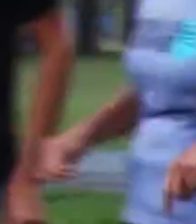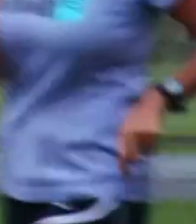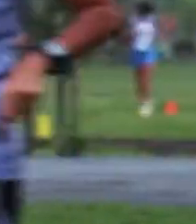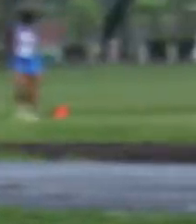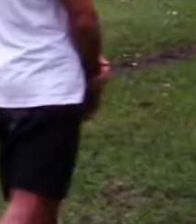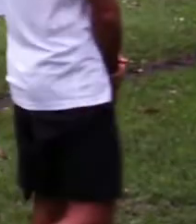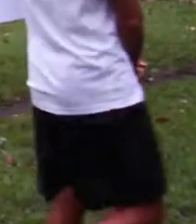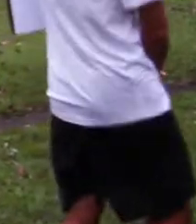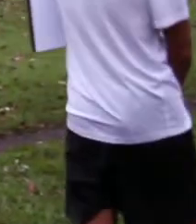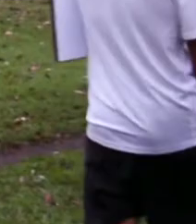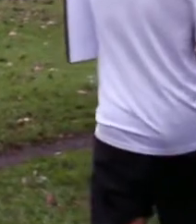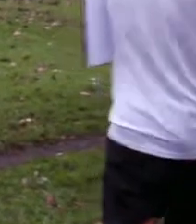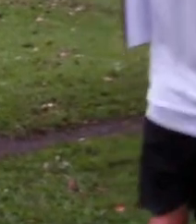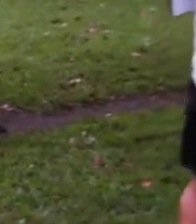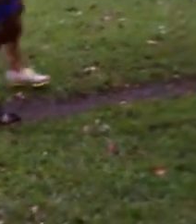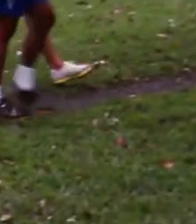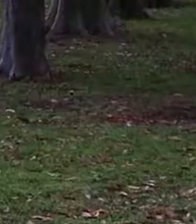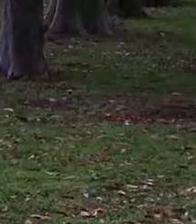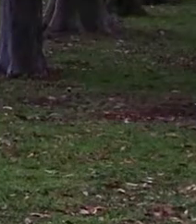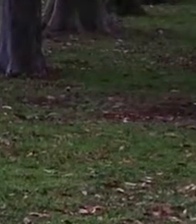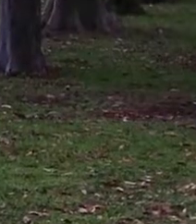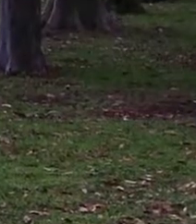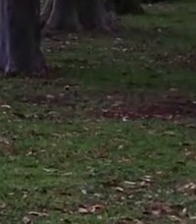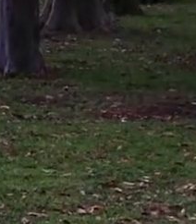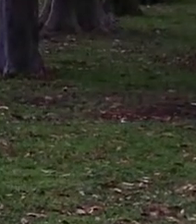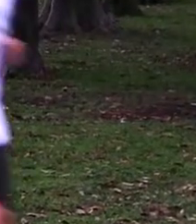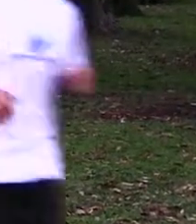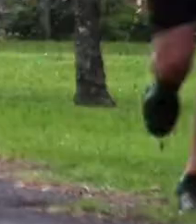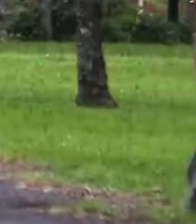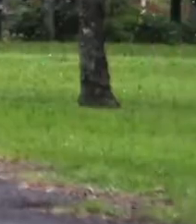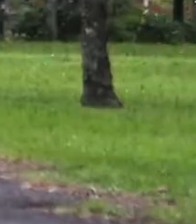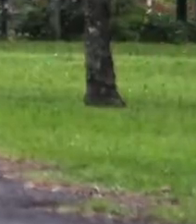lo que uno quiere. ¡Vamos, Michelle! ¡Vamos, Marfer! ¡Vamos!